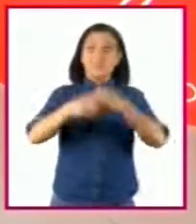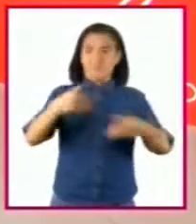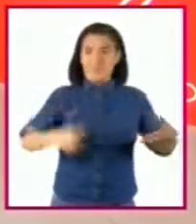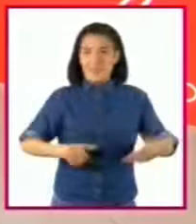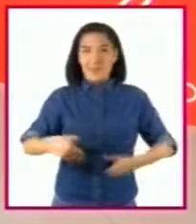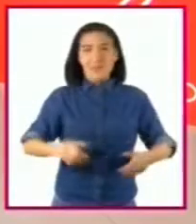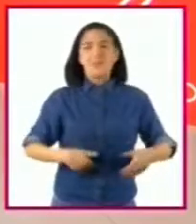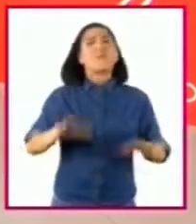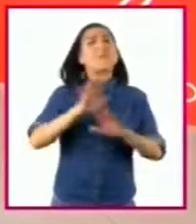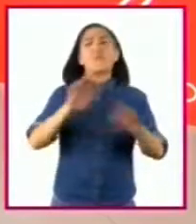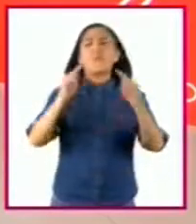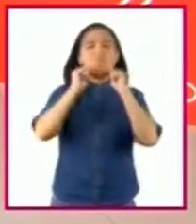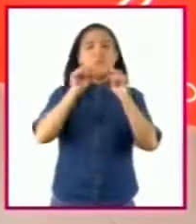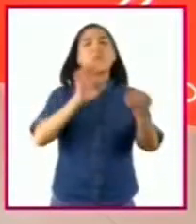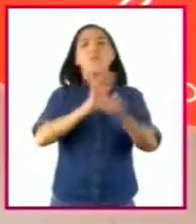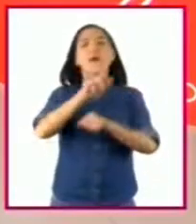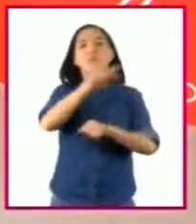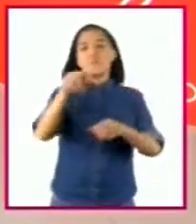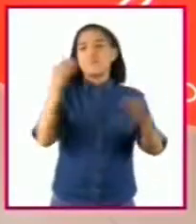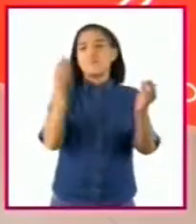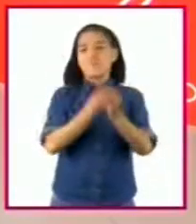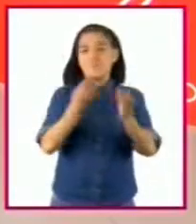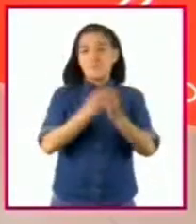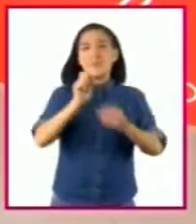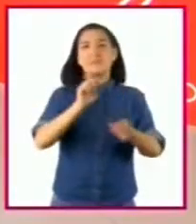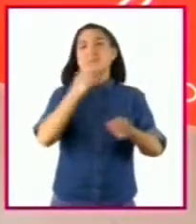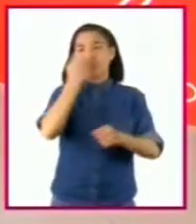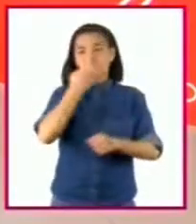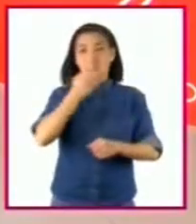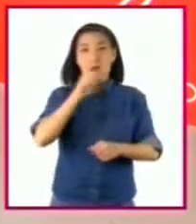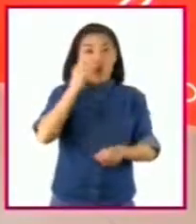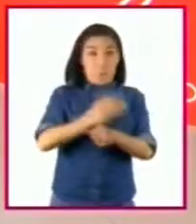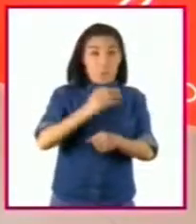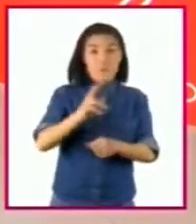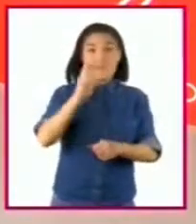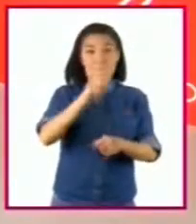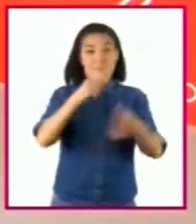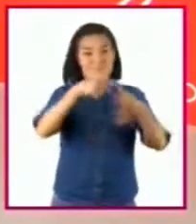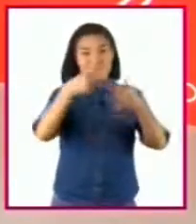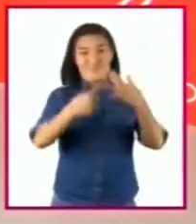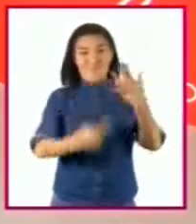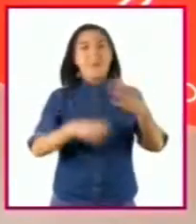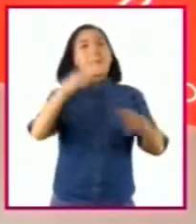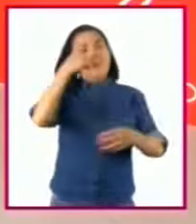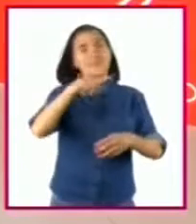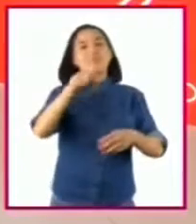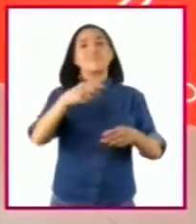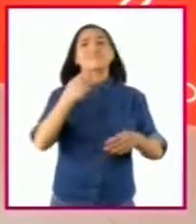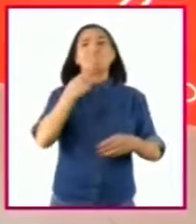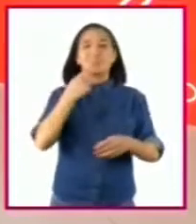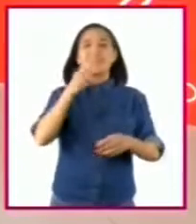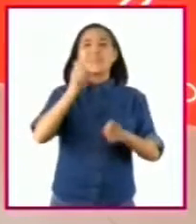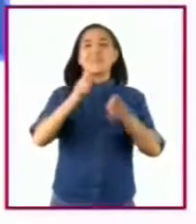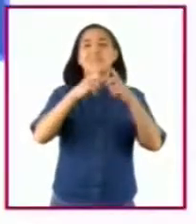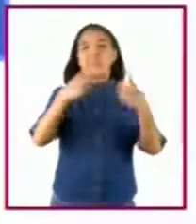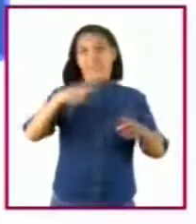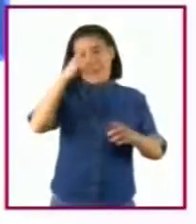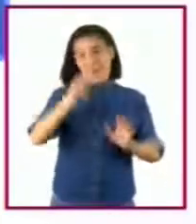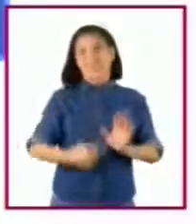no importa qué clase tomen en su escuela, todas las que vemos aquí les servirán para su desarrollo al regreso de manera